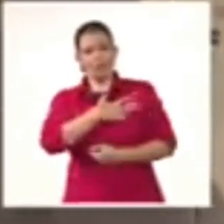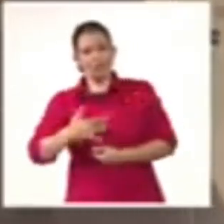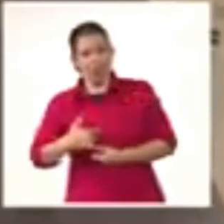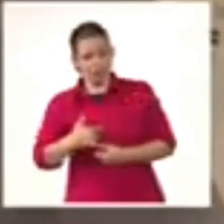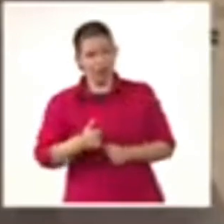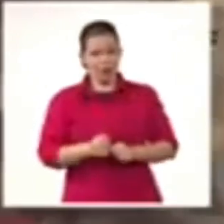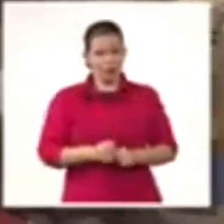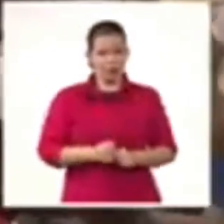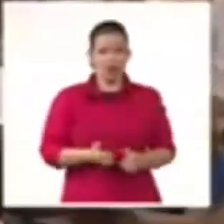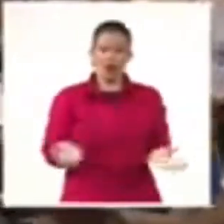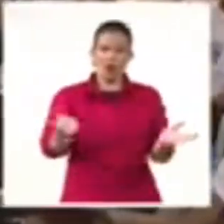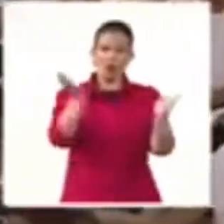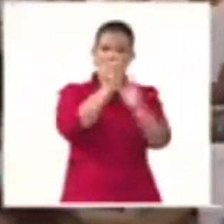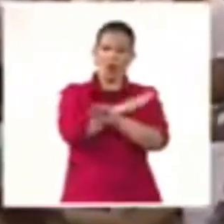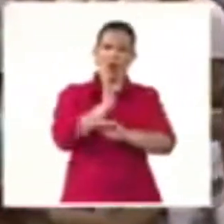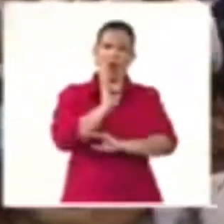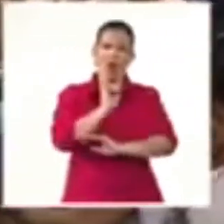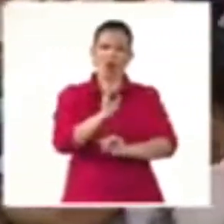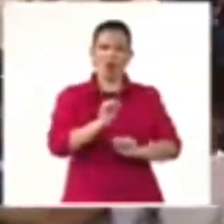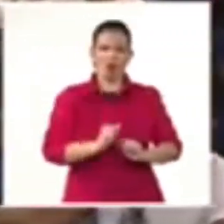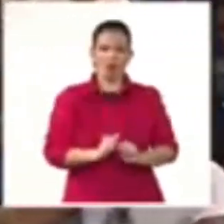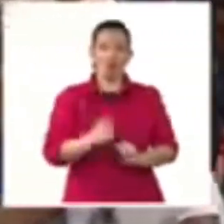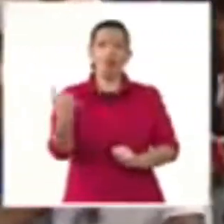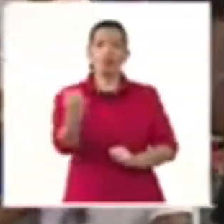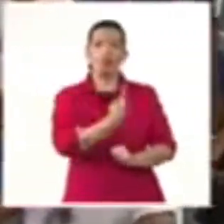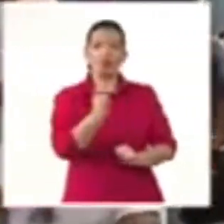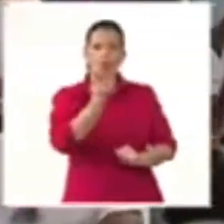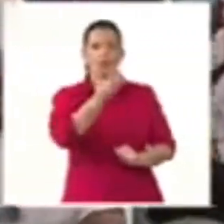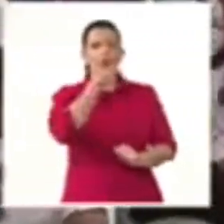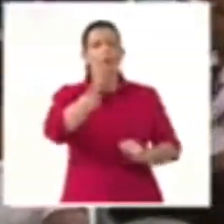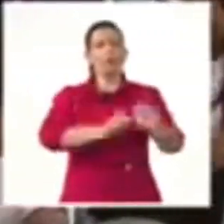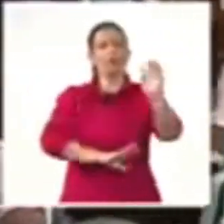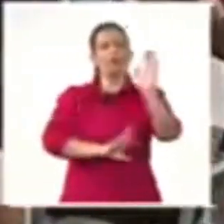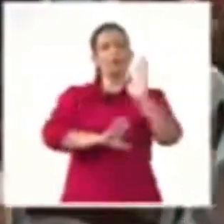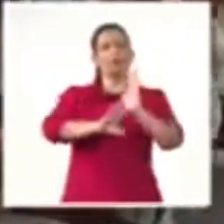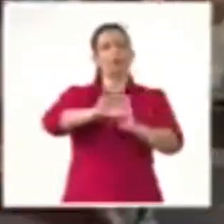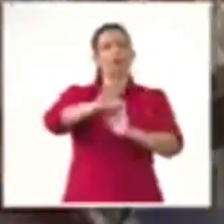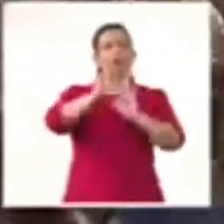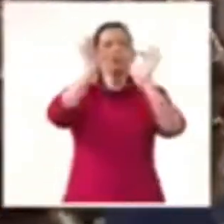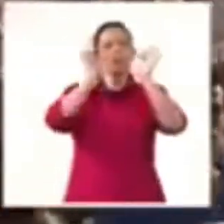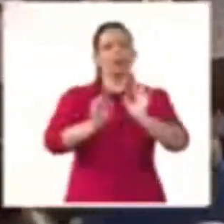sus restos construiremos la prosperidad posible, sin dejar de exigir: